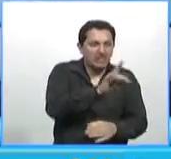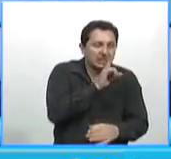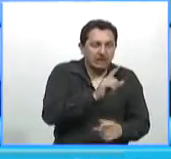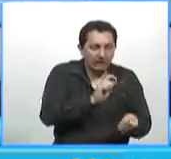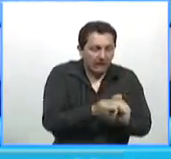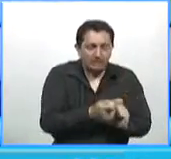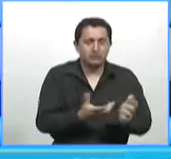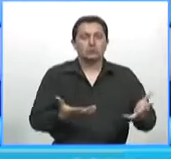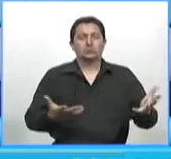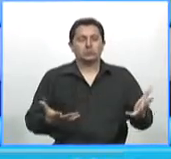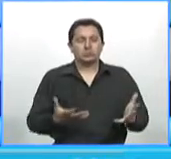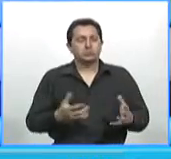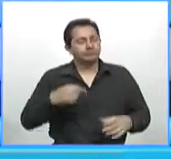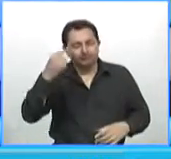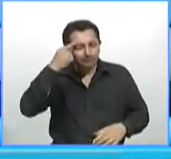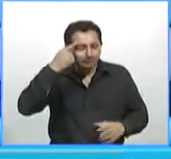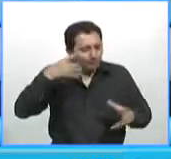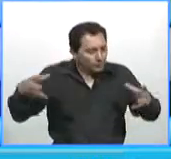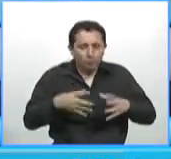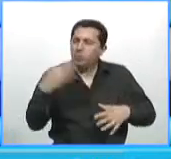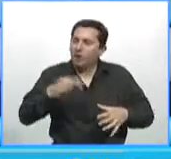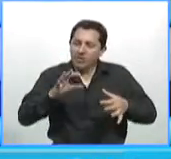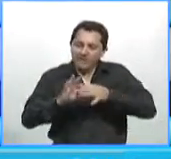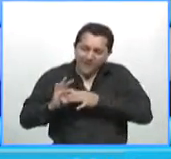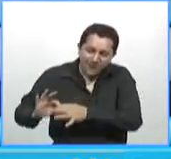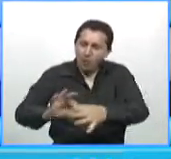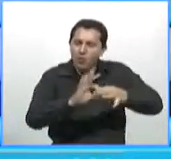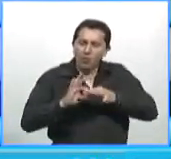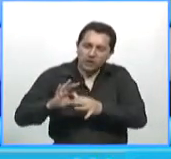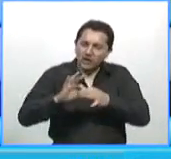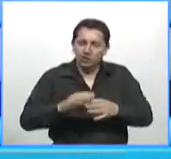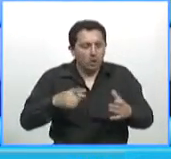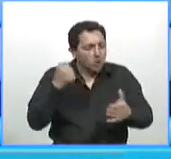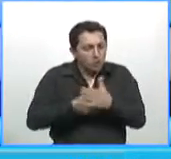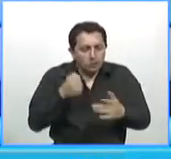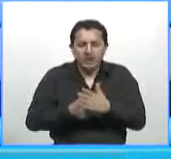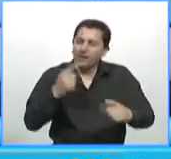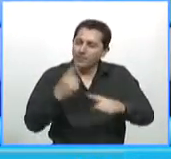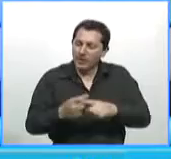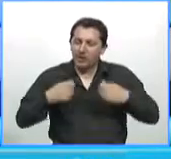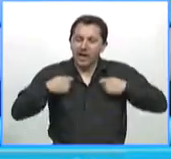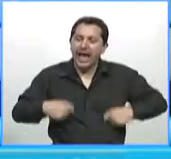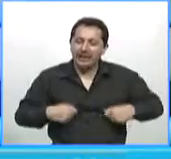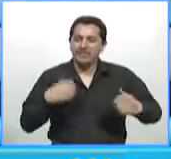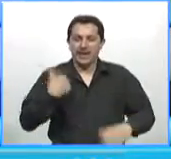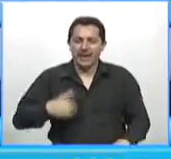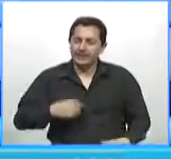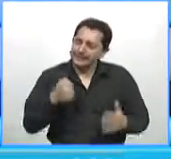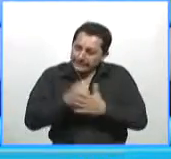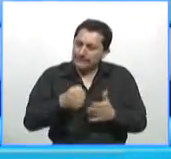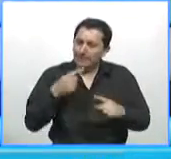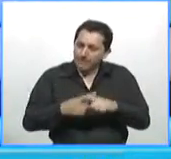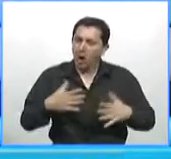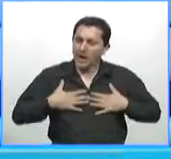optamos por unirnos entre todas, hacernos fuertes, pelear todas por lo mismo, que es la camiseta al fin y al cabo, por lo único